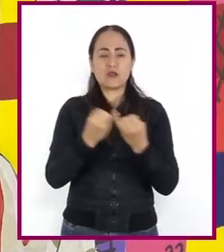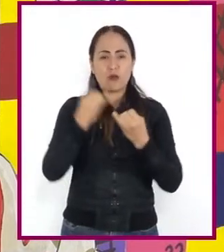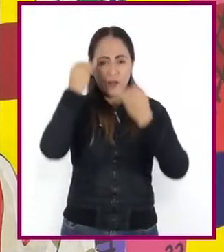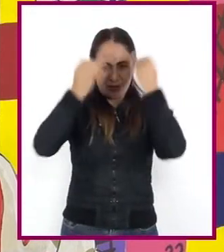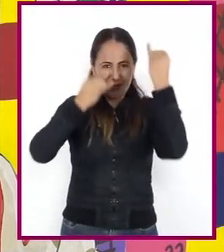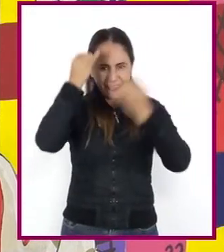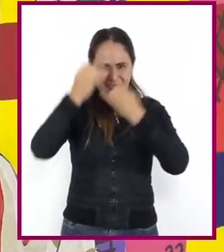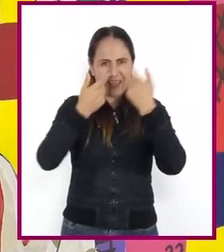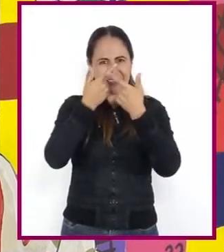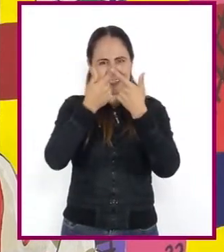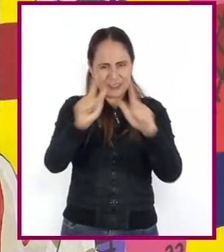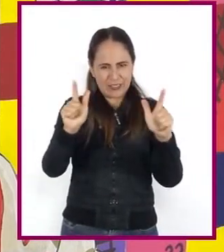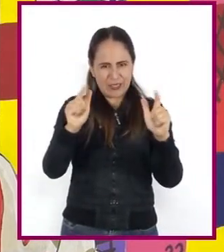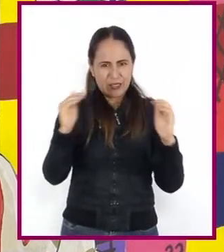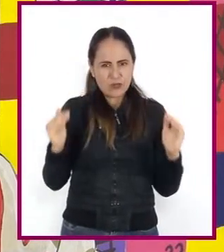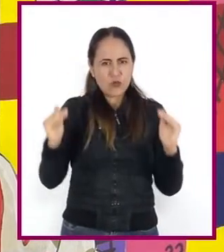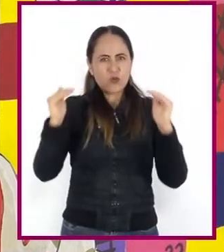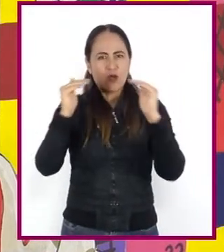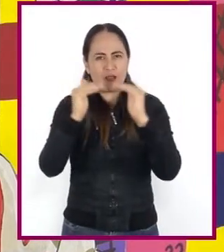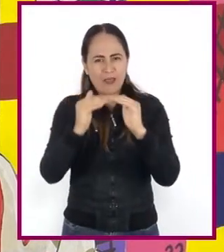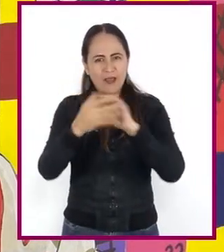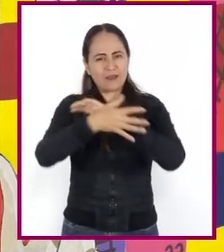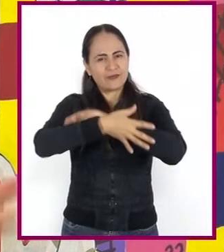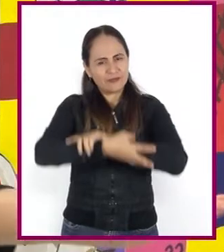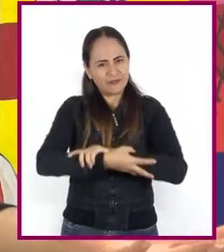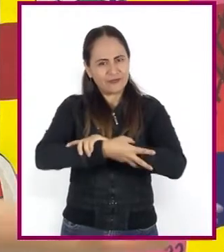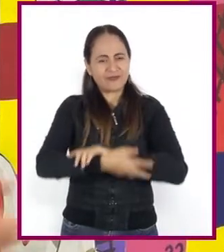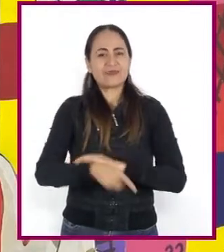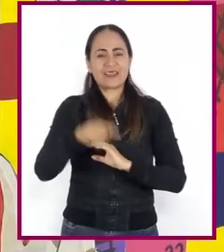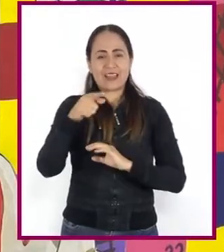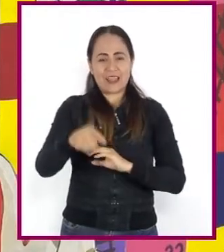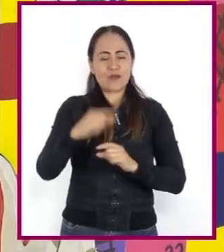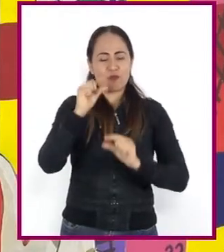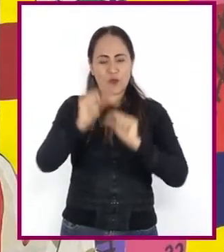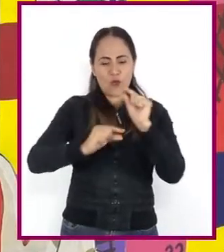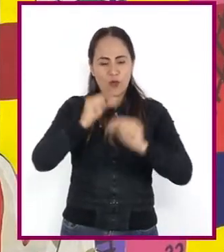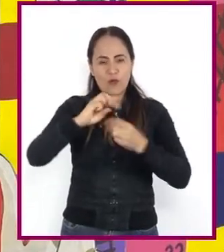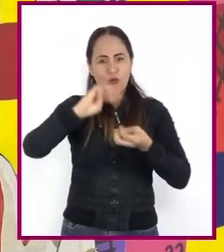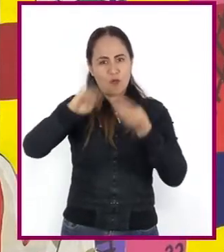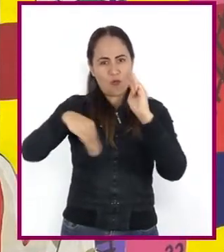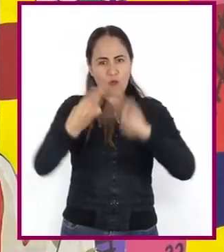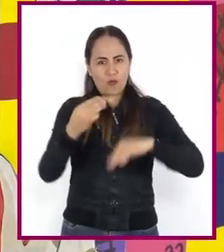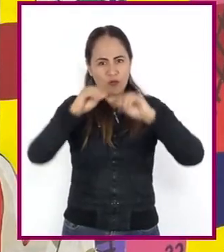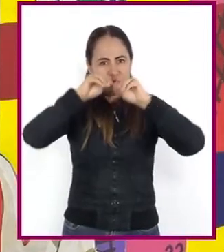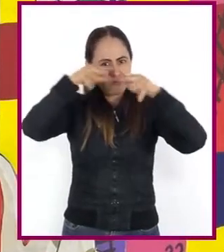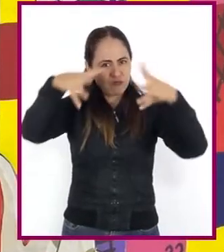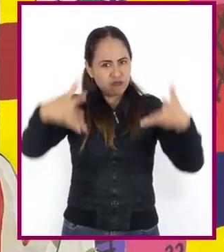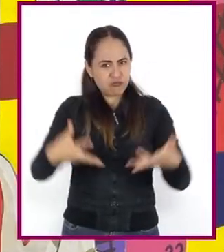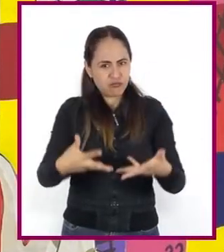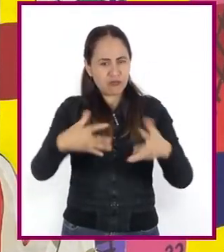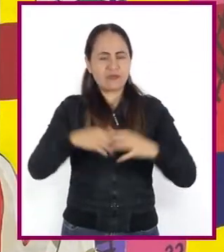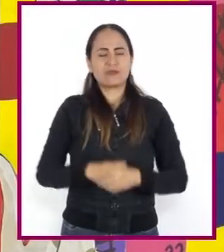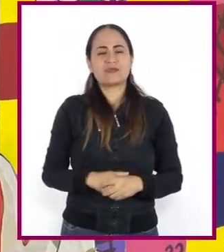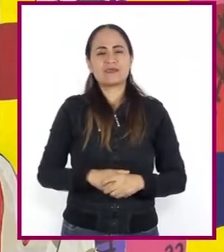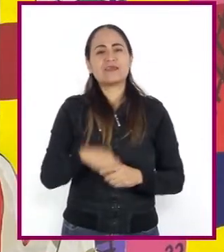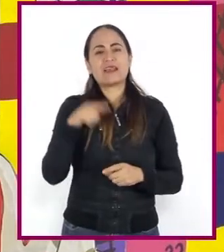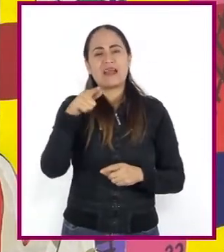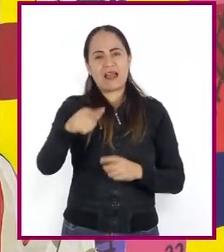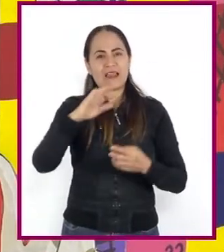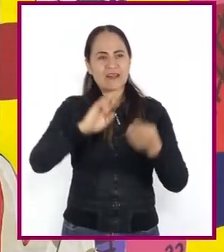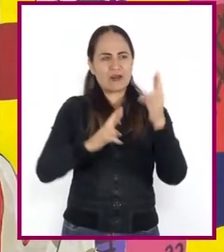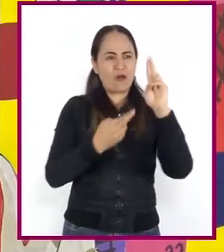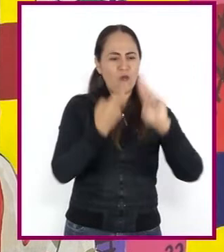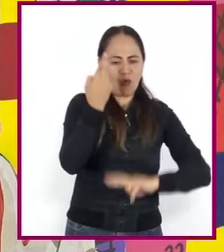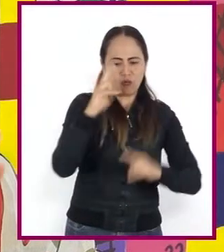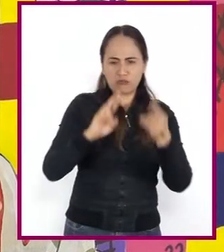libertad, igualdad y fraternidad que se extendieron por todo el mundo, dando lugar a